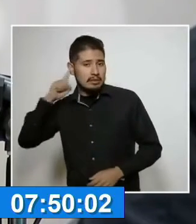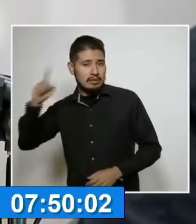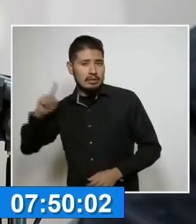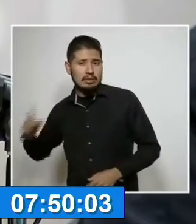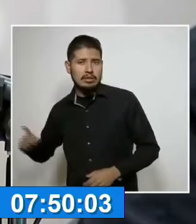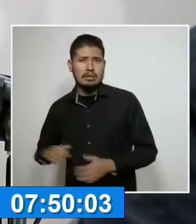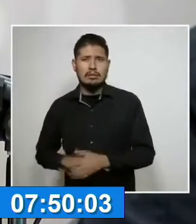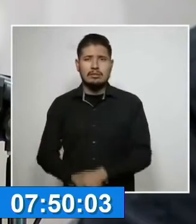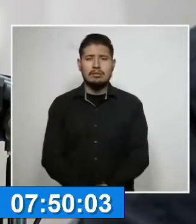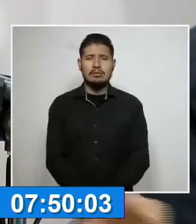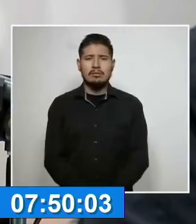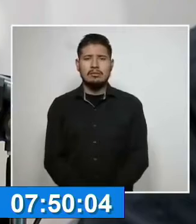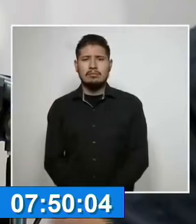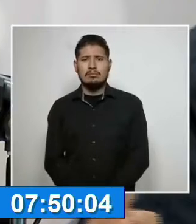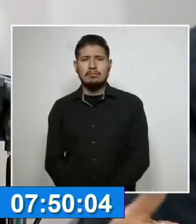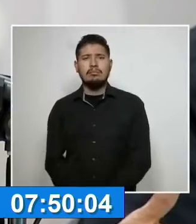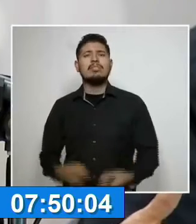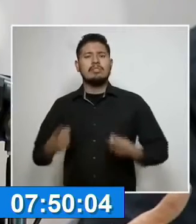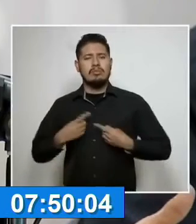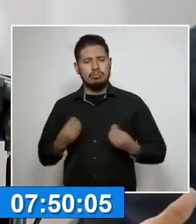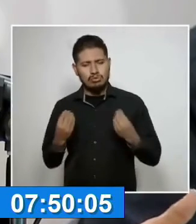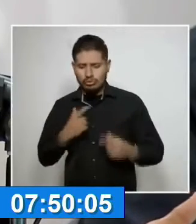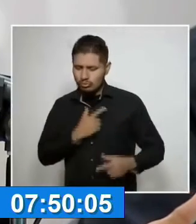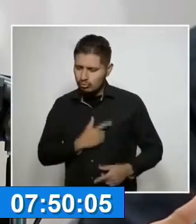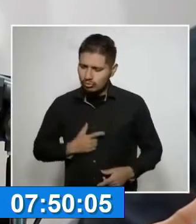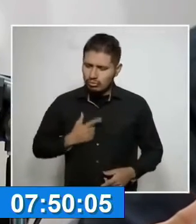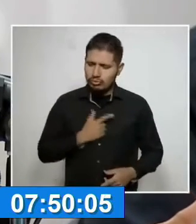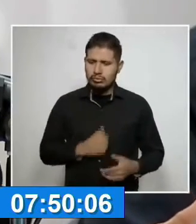Zacatecas me da mucho gusto